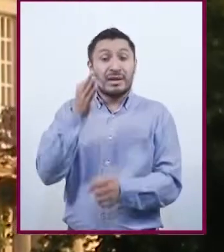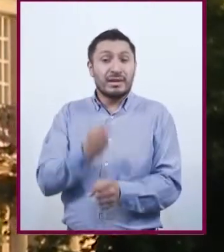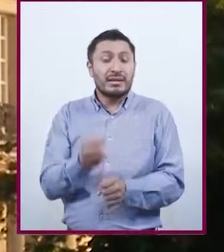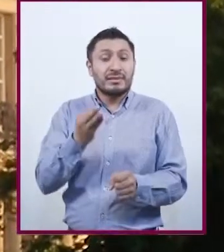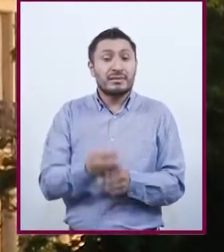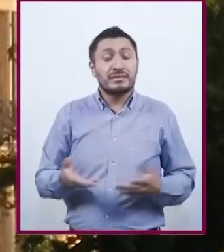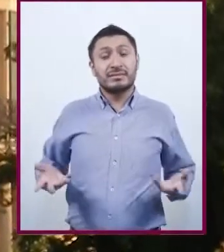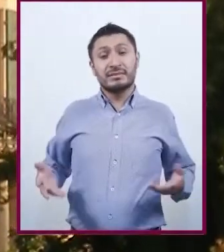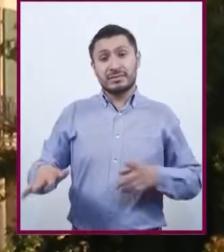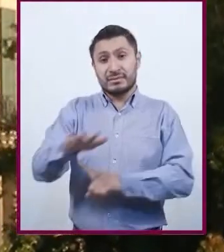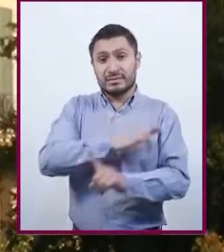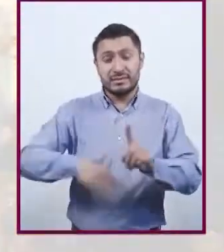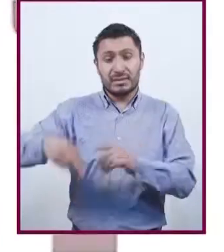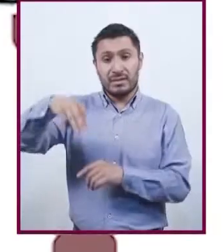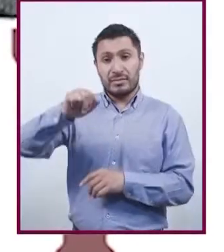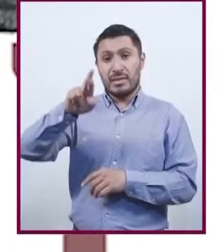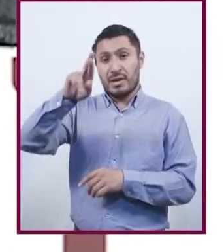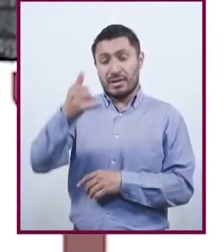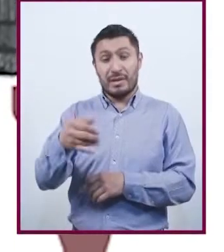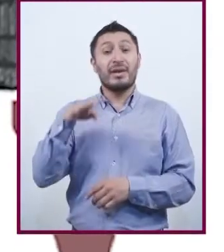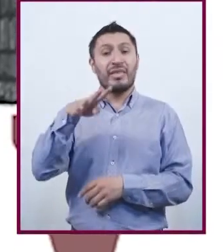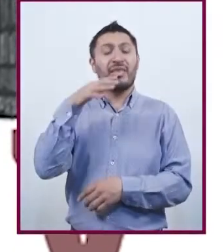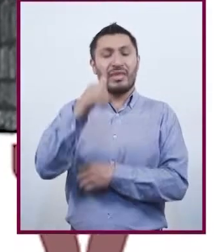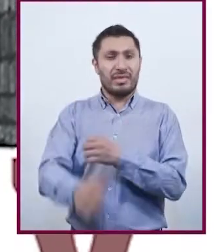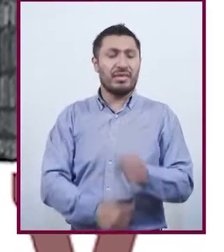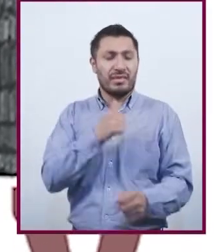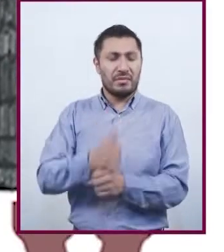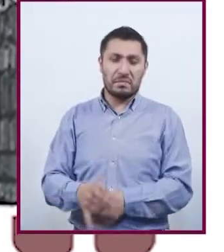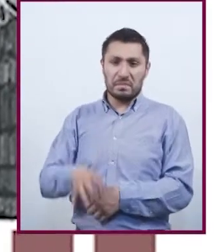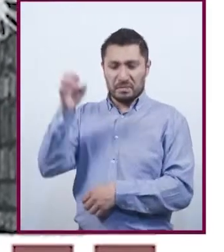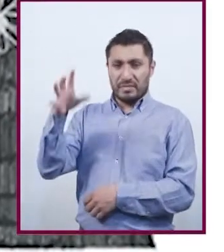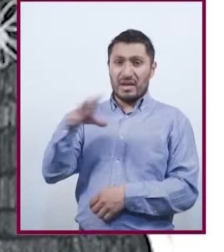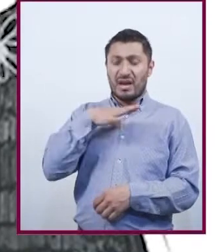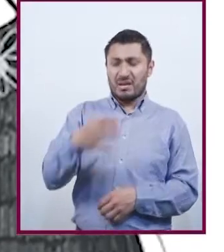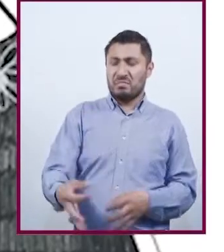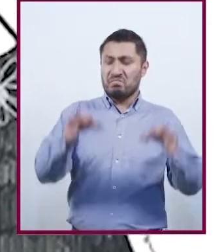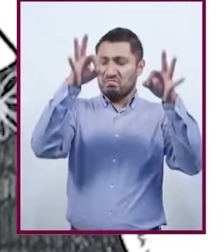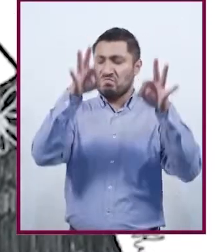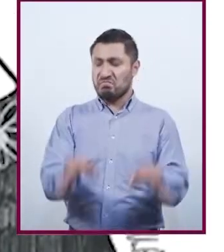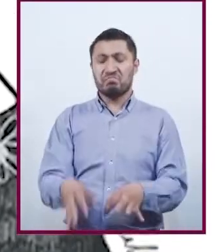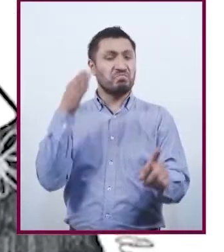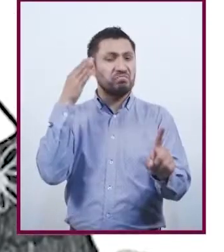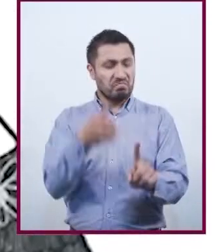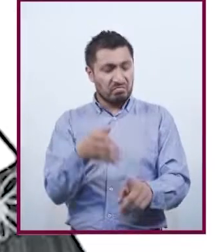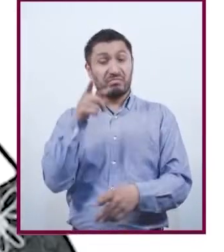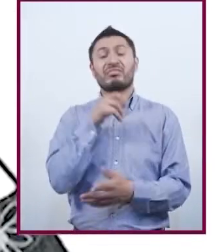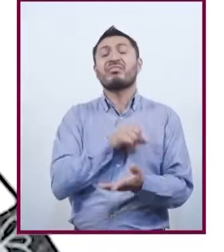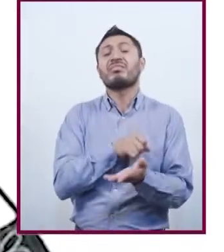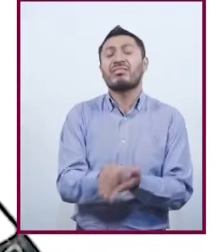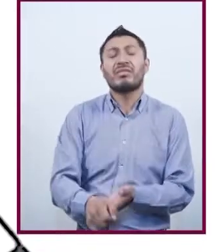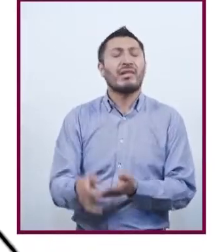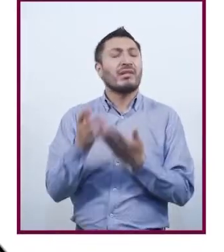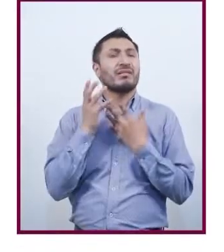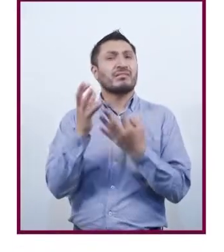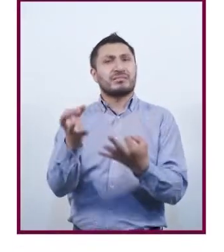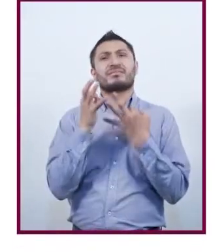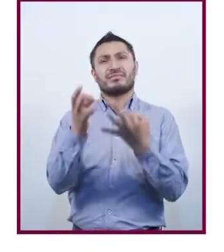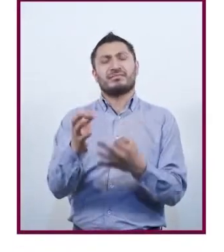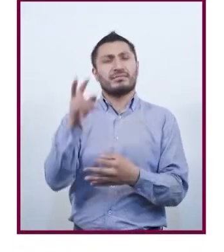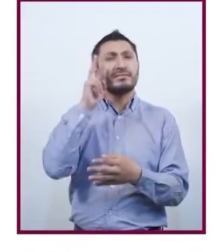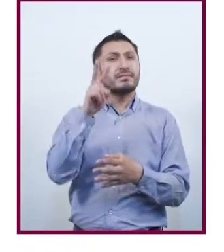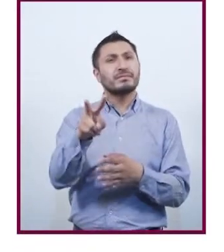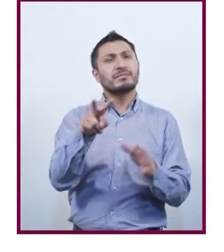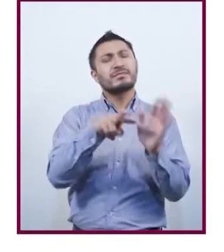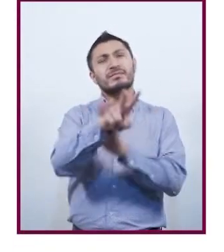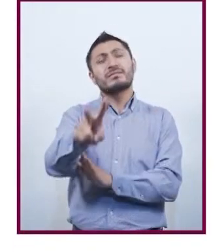las circunstancias actuales? Mary Shelley, de 19 años, se tomó muy en serio este reto y decidió inspirarse